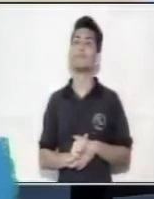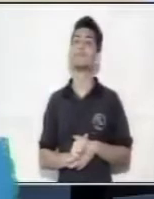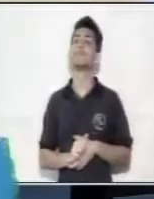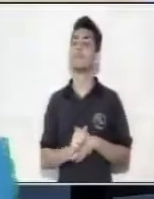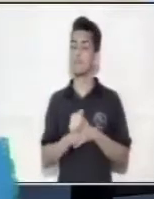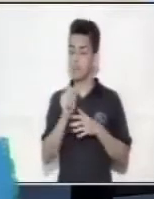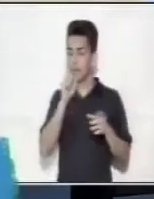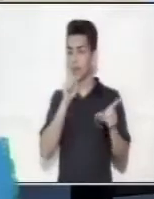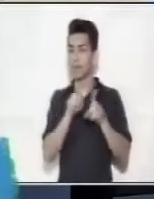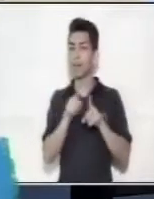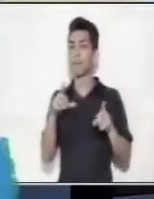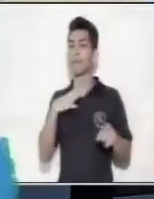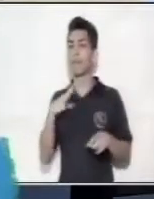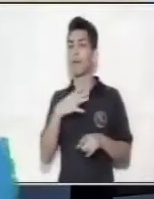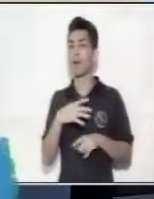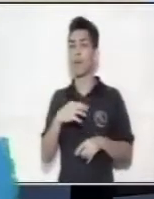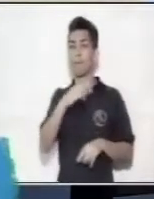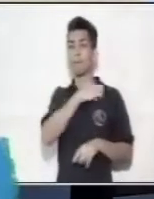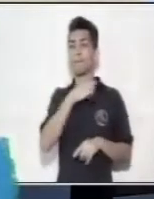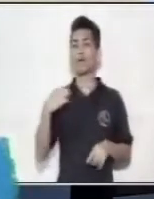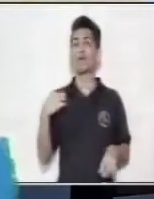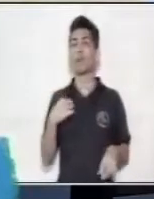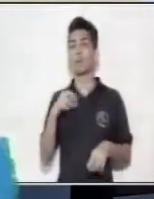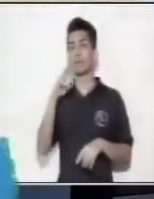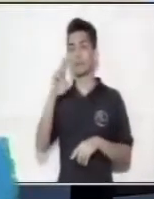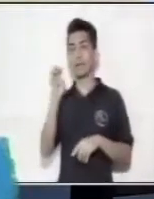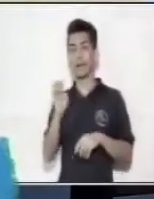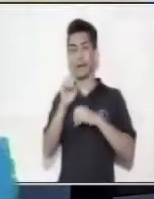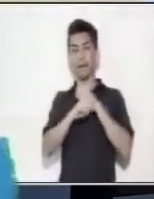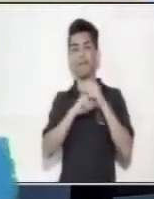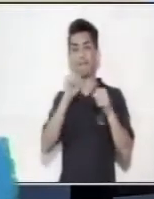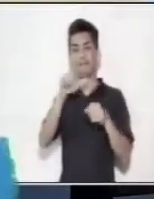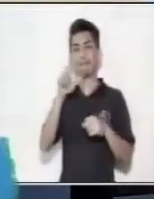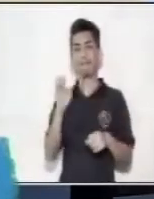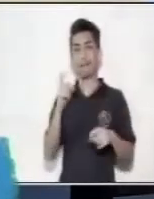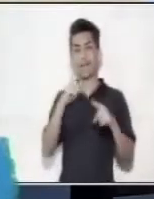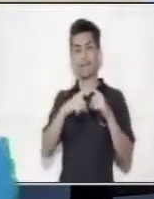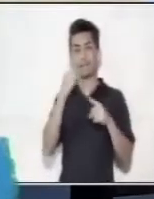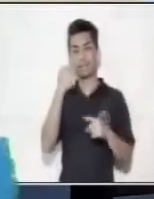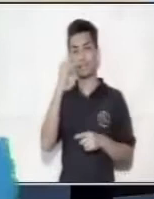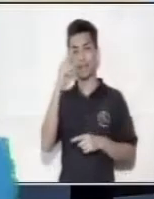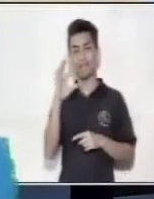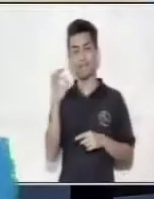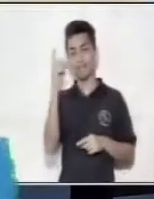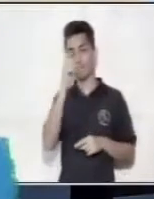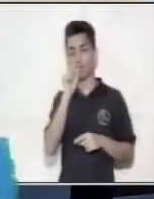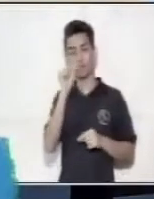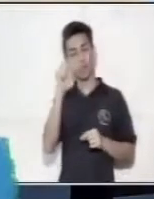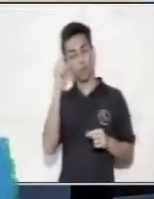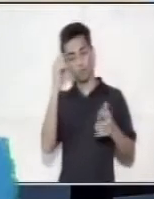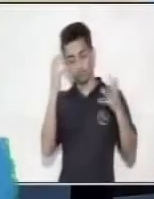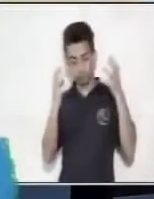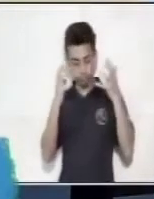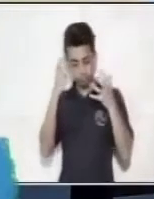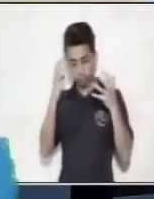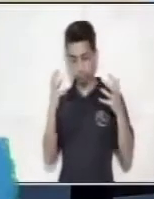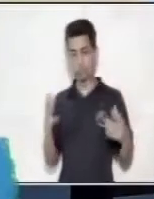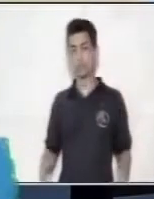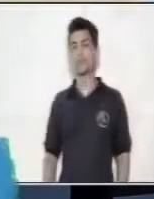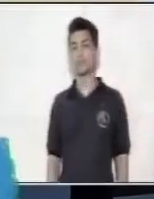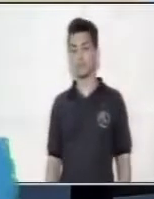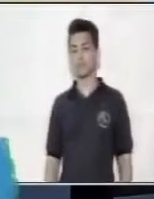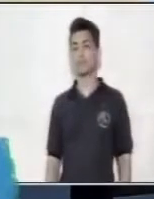pronombres reflexivos. Y para esto sí me voy a detener un poquito para que podamos saber cómo puedo utilizar un